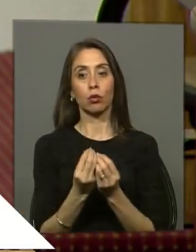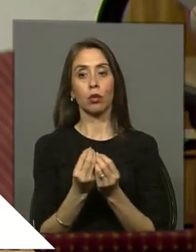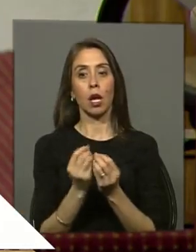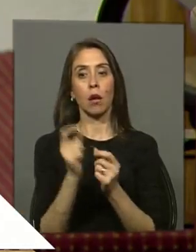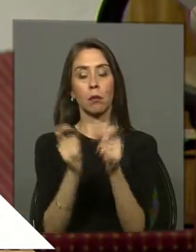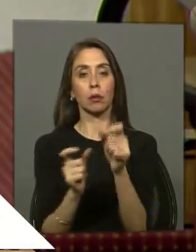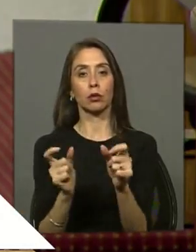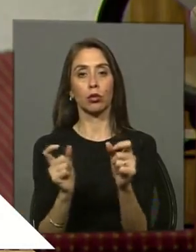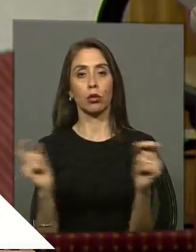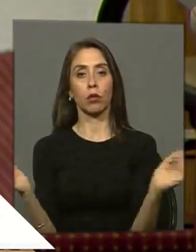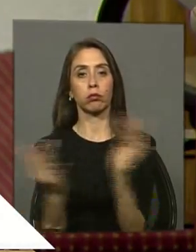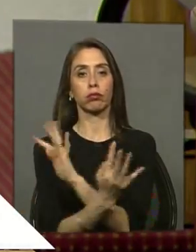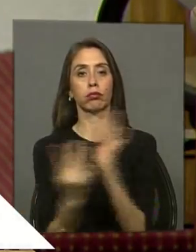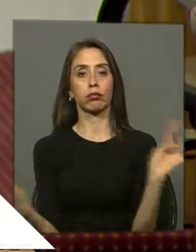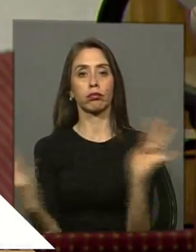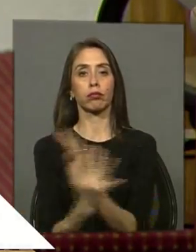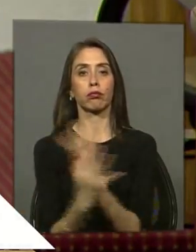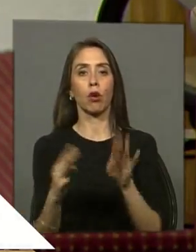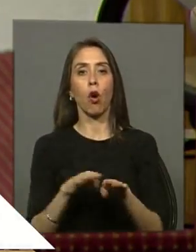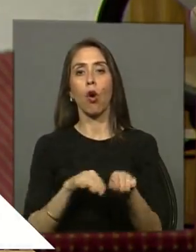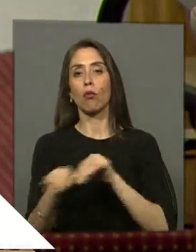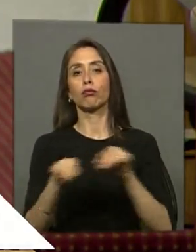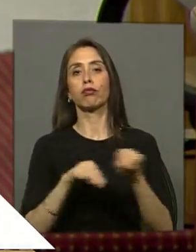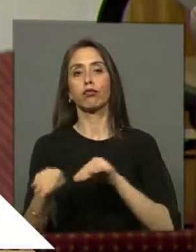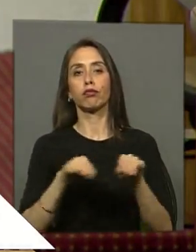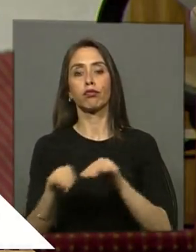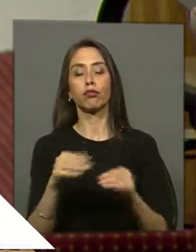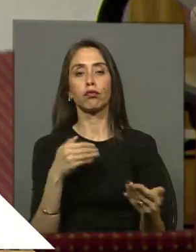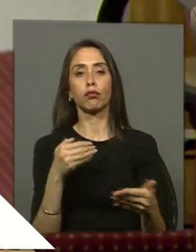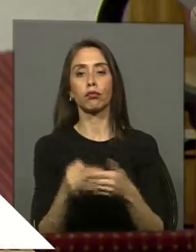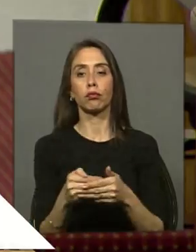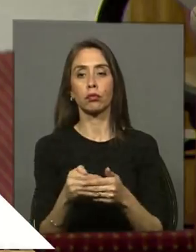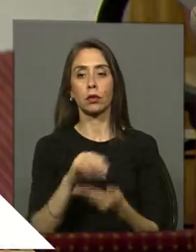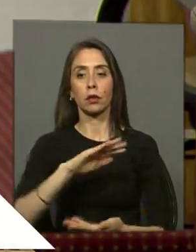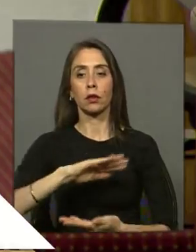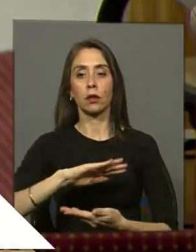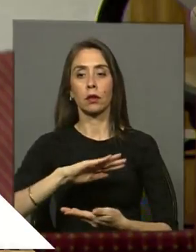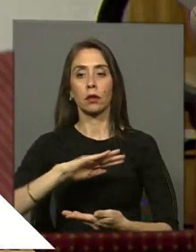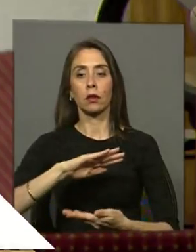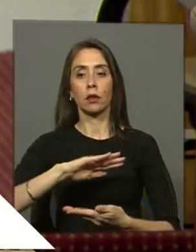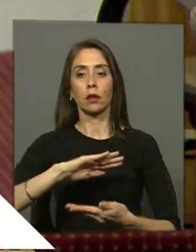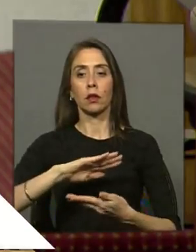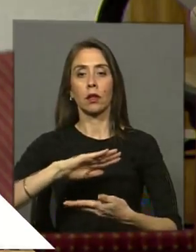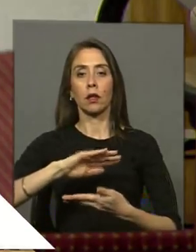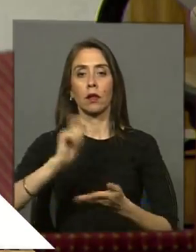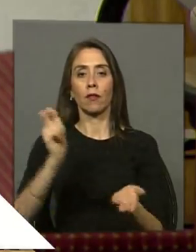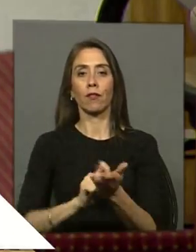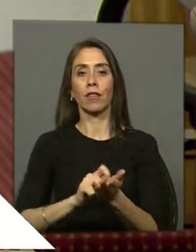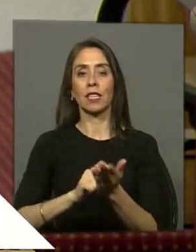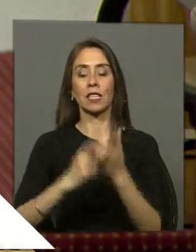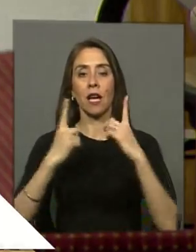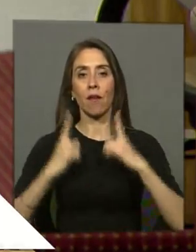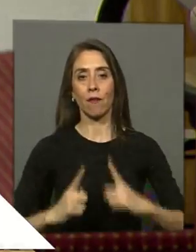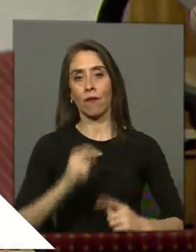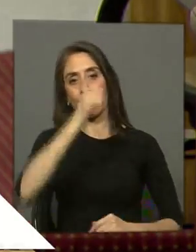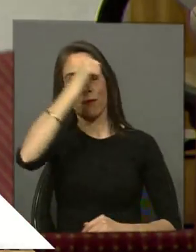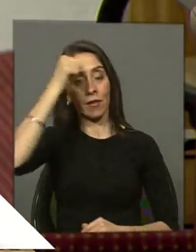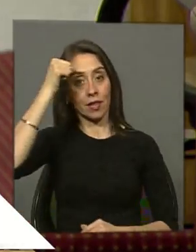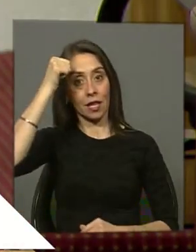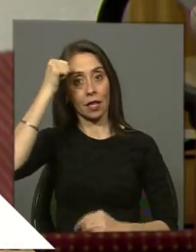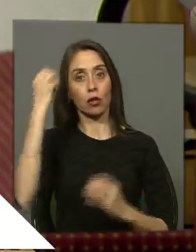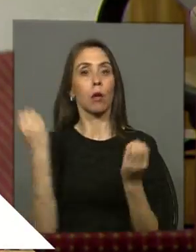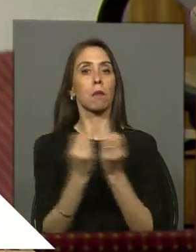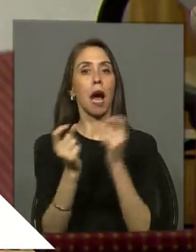personas por la vía pública y así como se van acercando las fechas estivales también va aumentando la cantidad de gente que